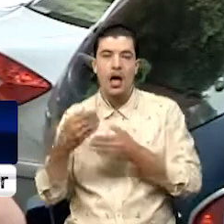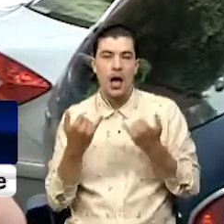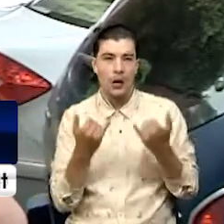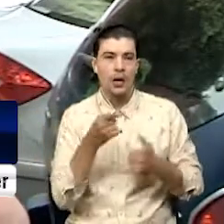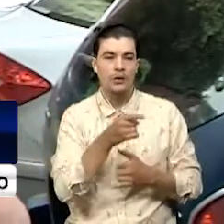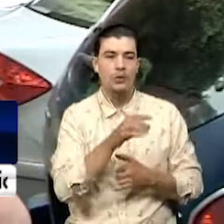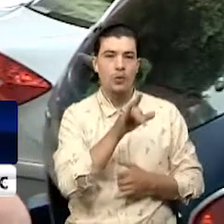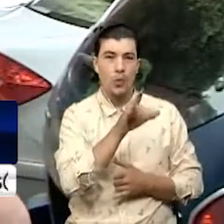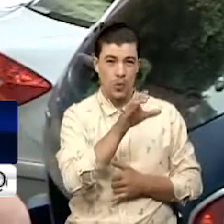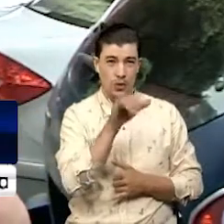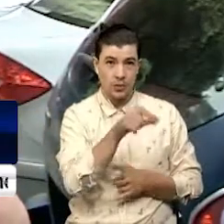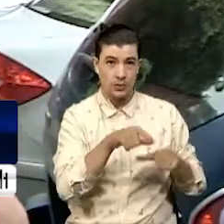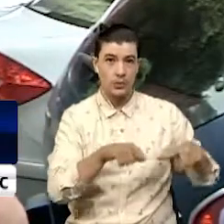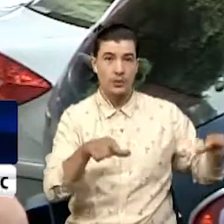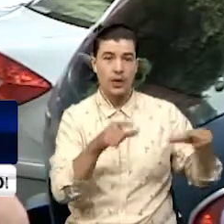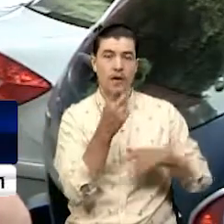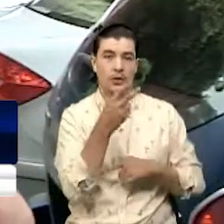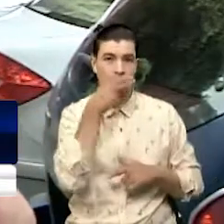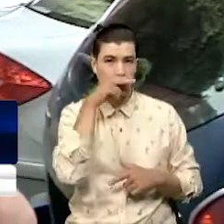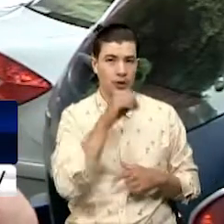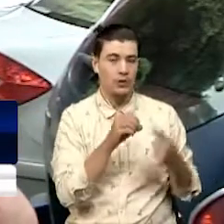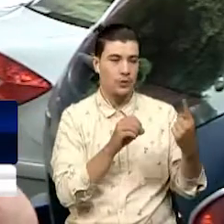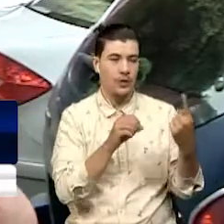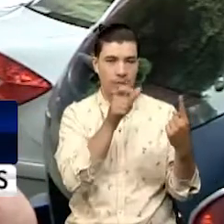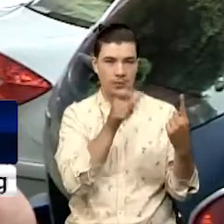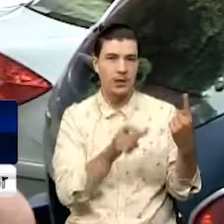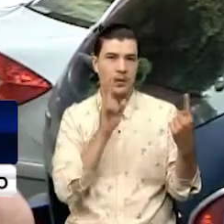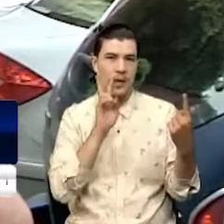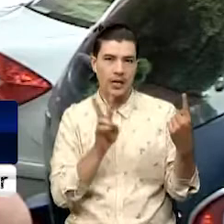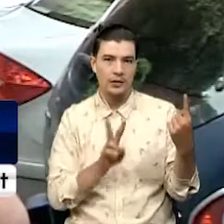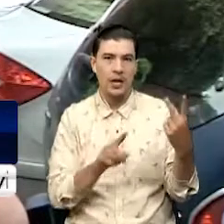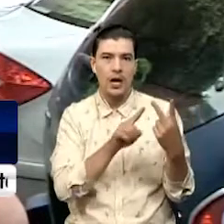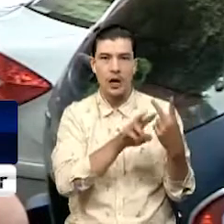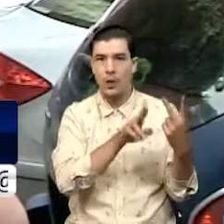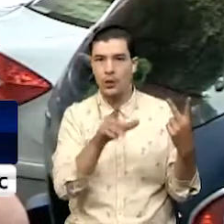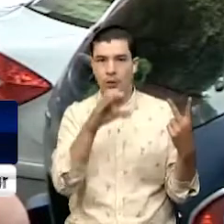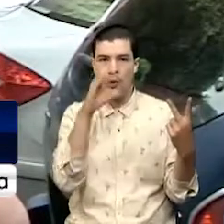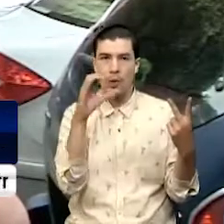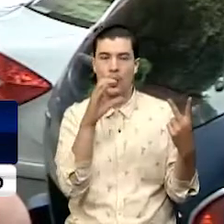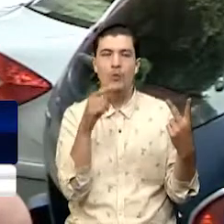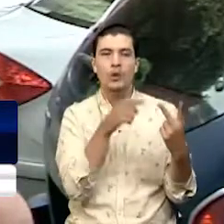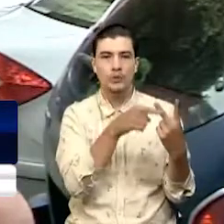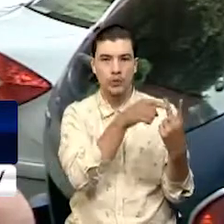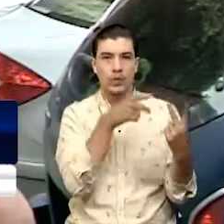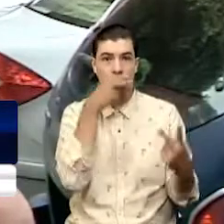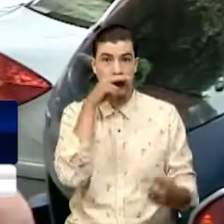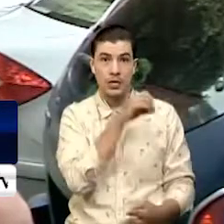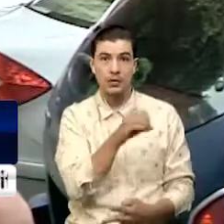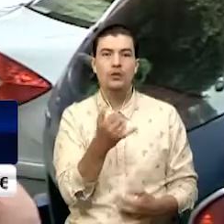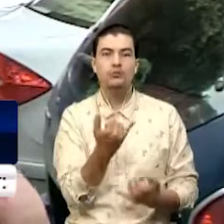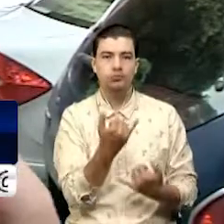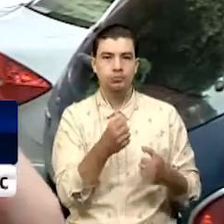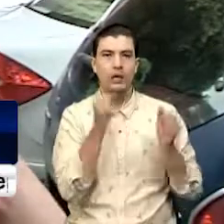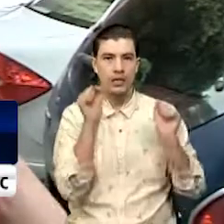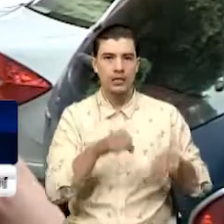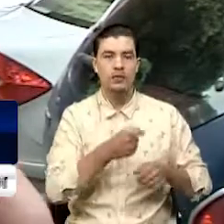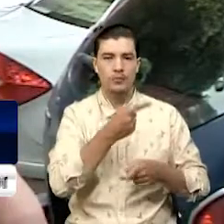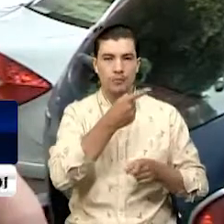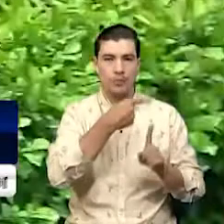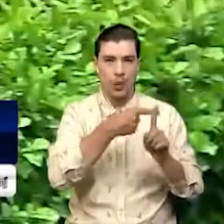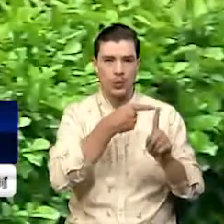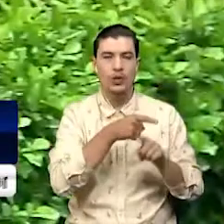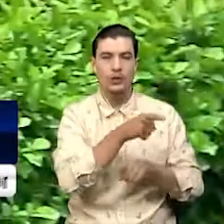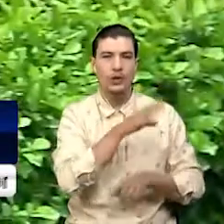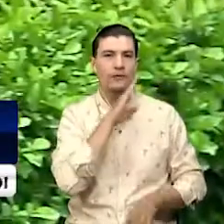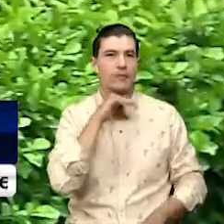cuidados intensivos y un nuevo venezolano uno colombiano ya confirmados también con esta enfermedad respiratoria